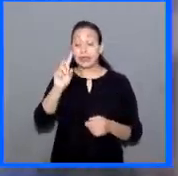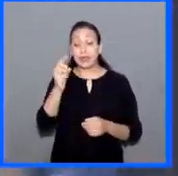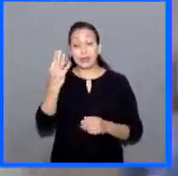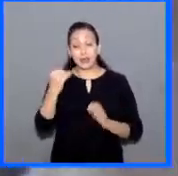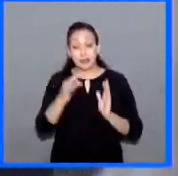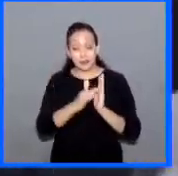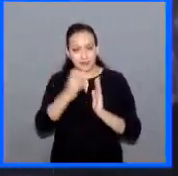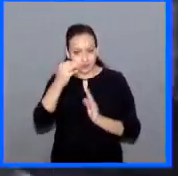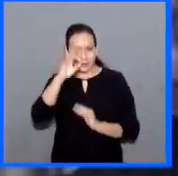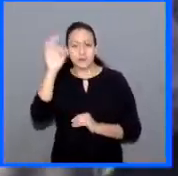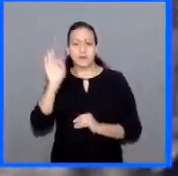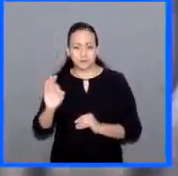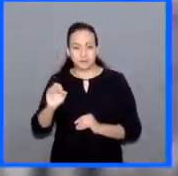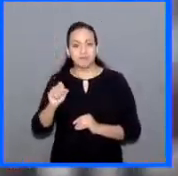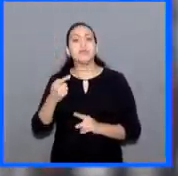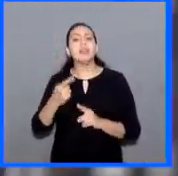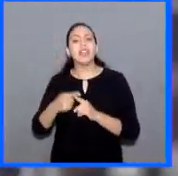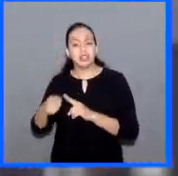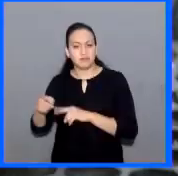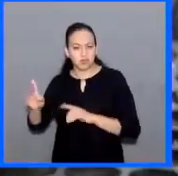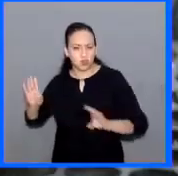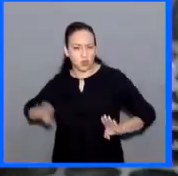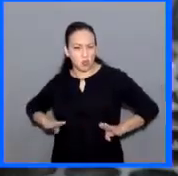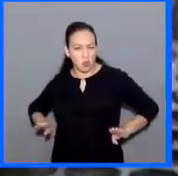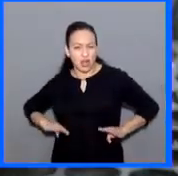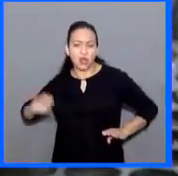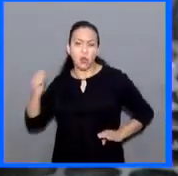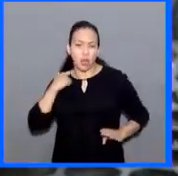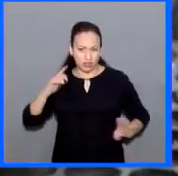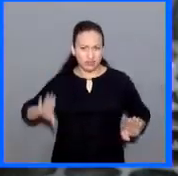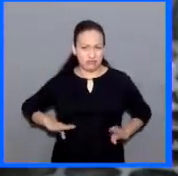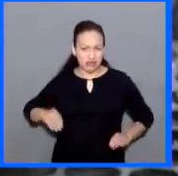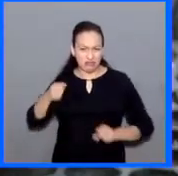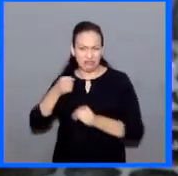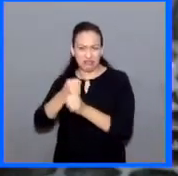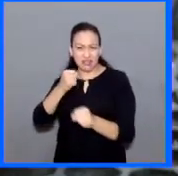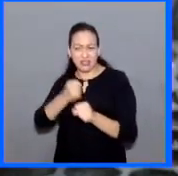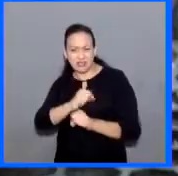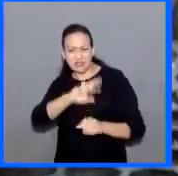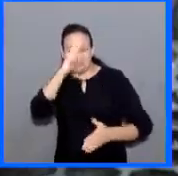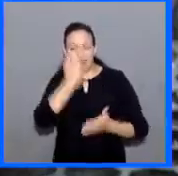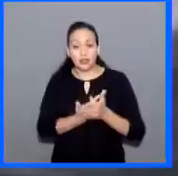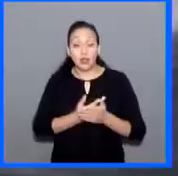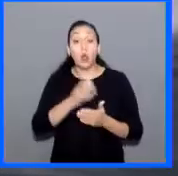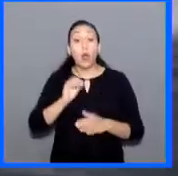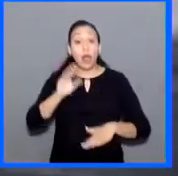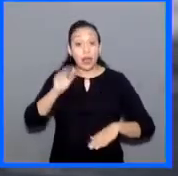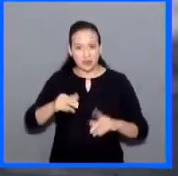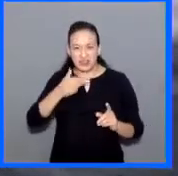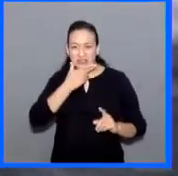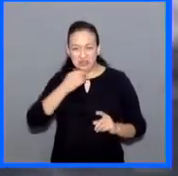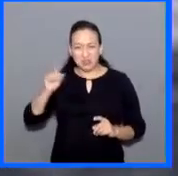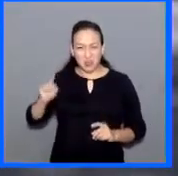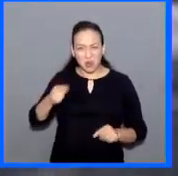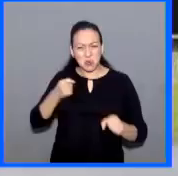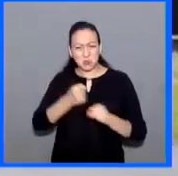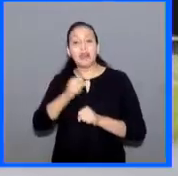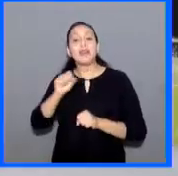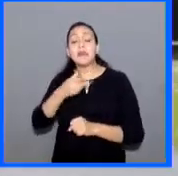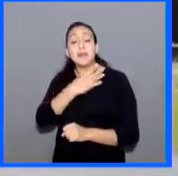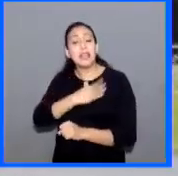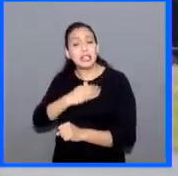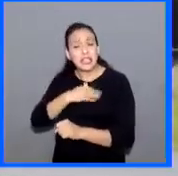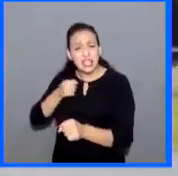39.9% fue violentada por su pareja o expareja y en muchas ocasiones los mismos violentadores también agreden a sus hijos.